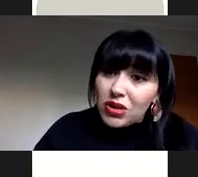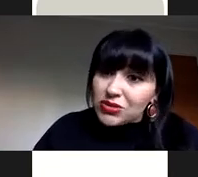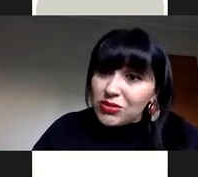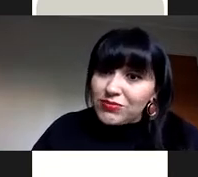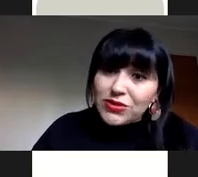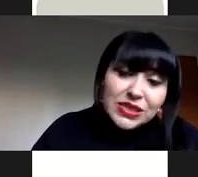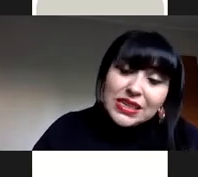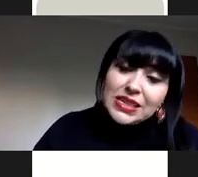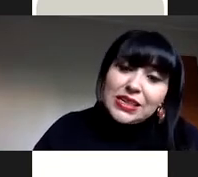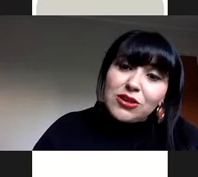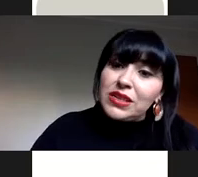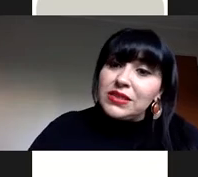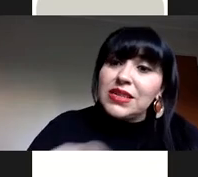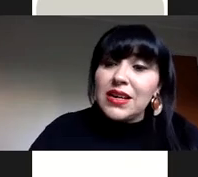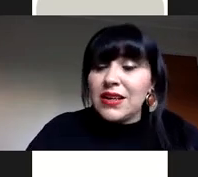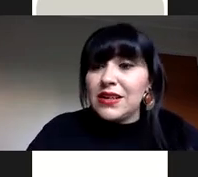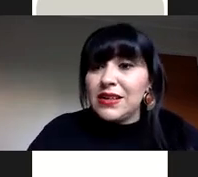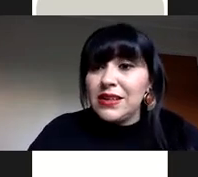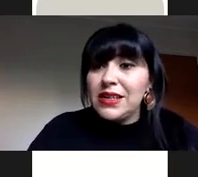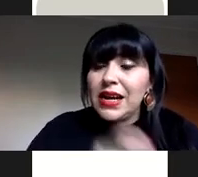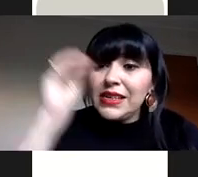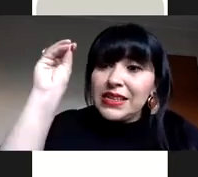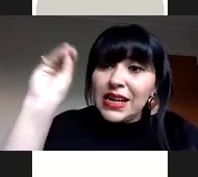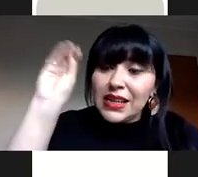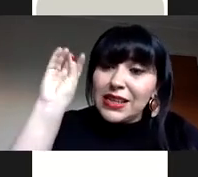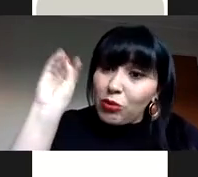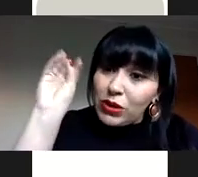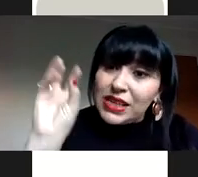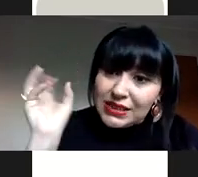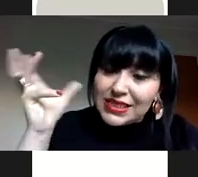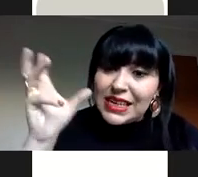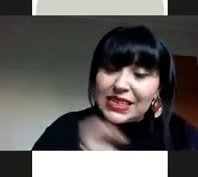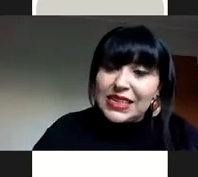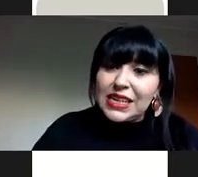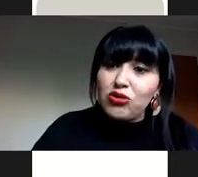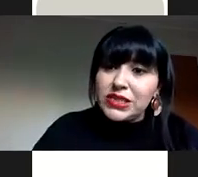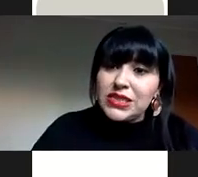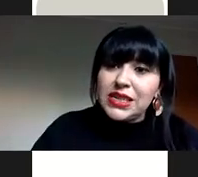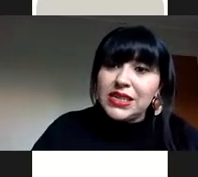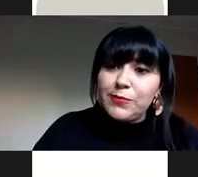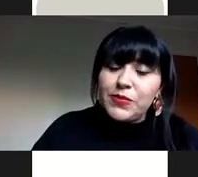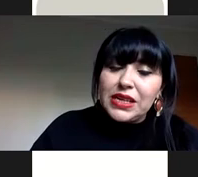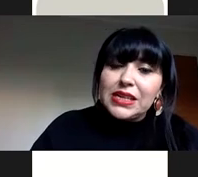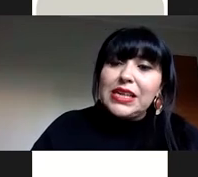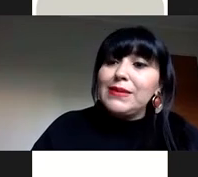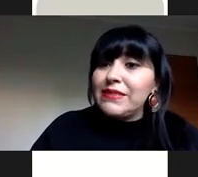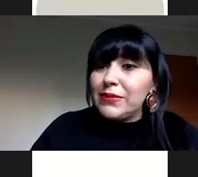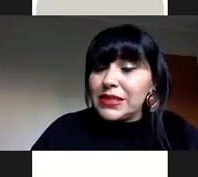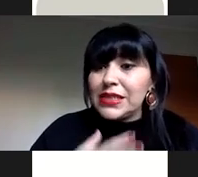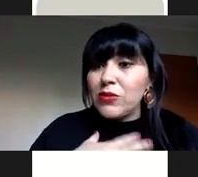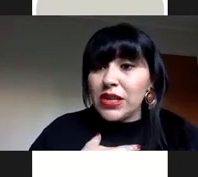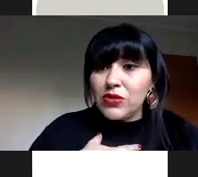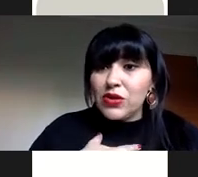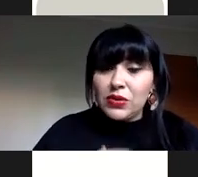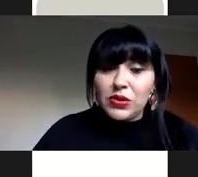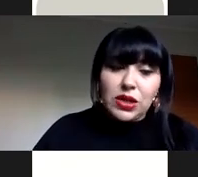todo eso comienza a llenar de agüita esta gran nubecita que lamentablemente